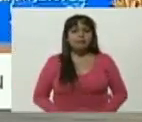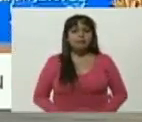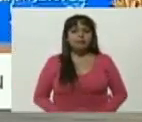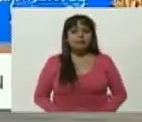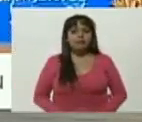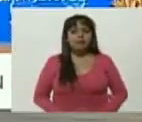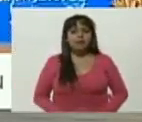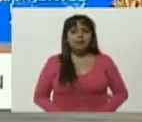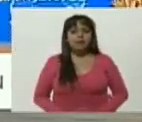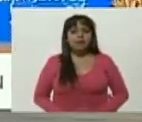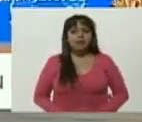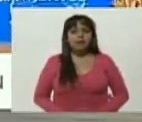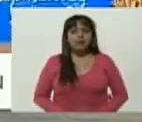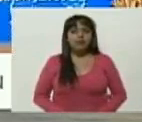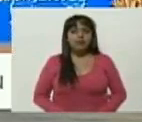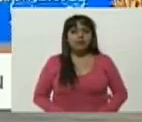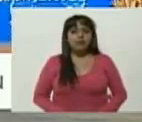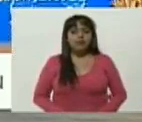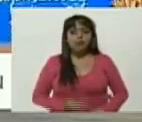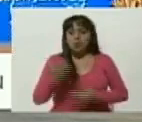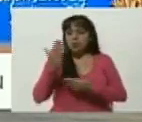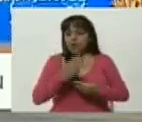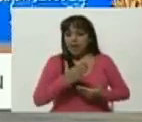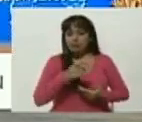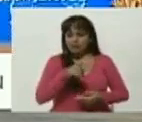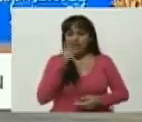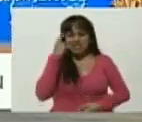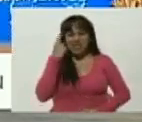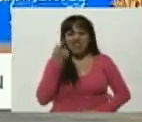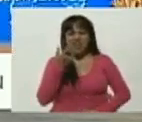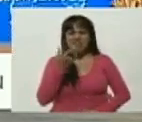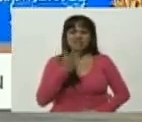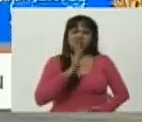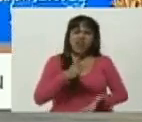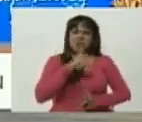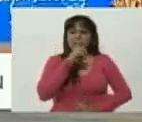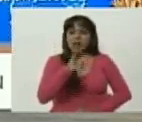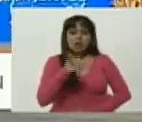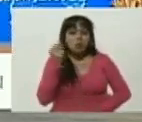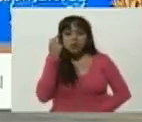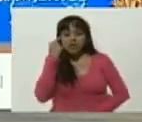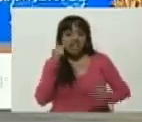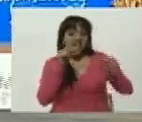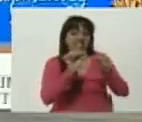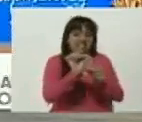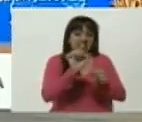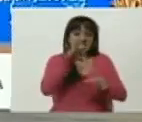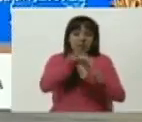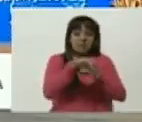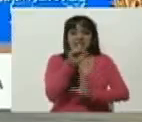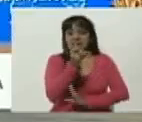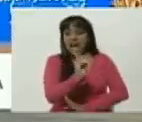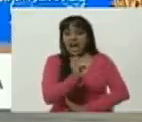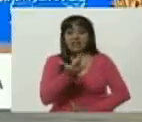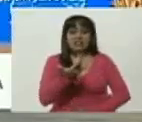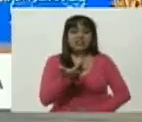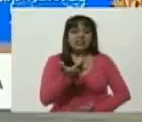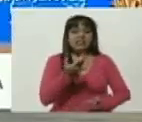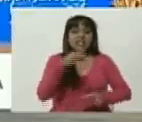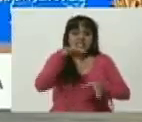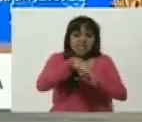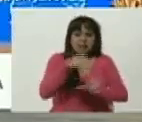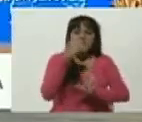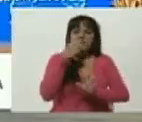con aquello que ustedes saben, ¿no? Venía la semilla importada, uno sabía si esa semilla venía, era ecológica,